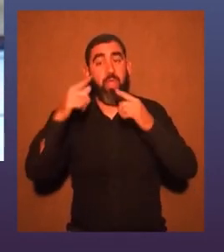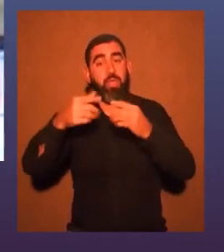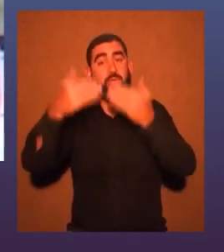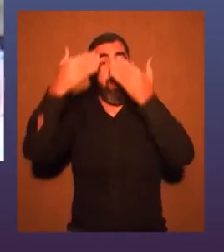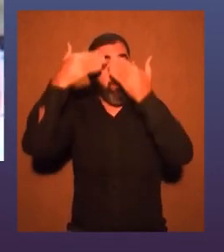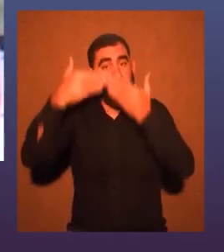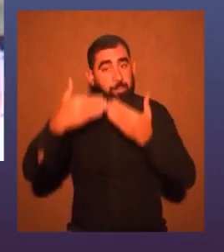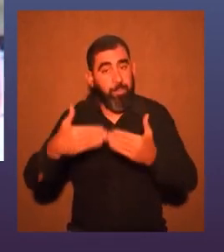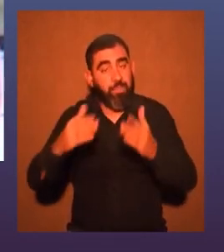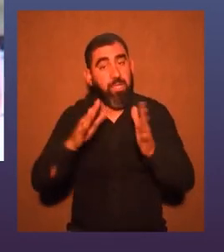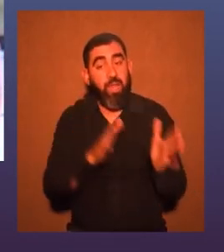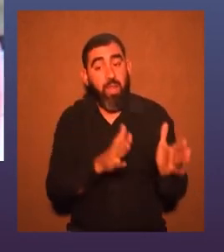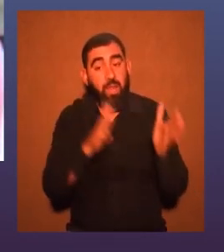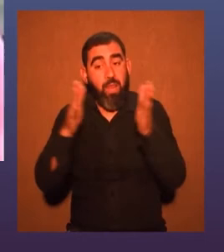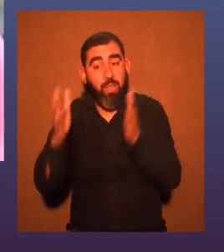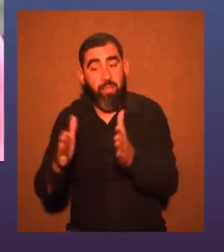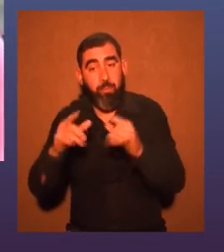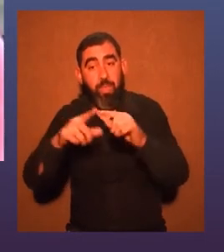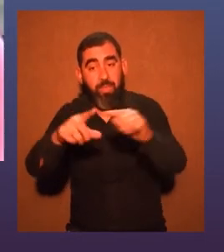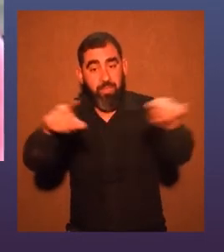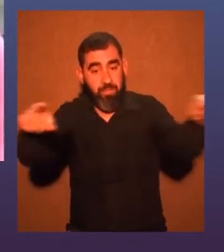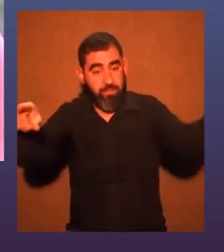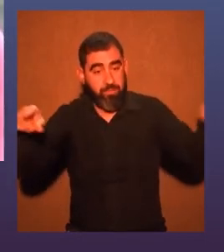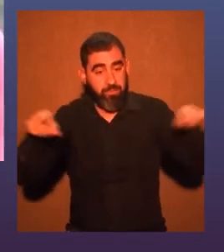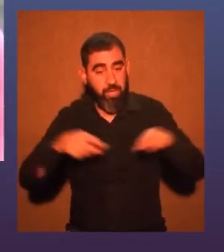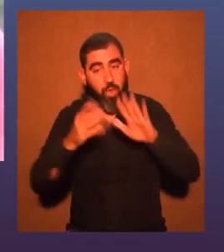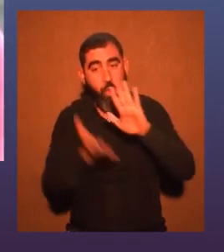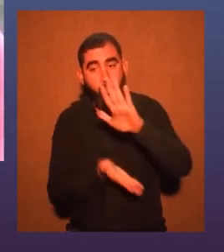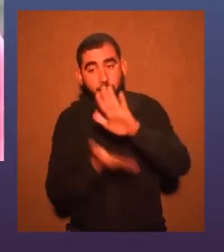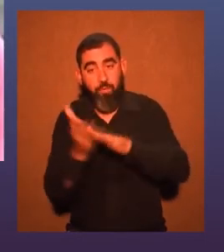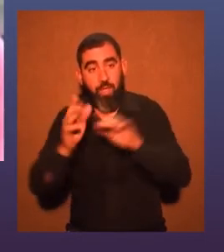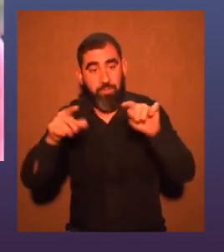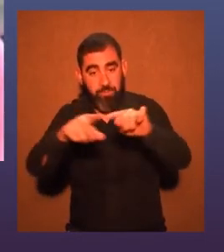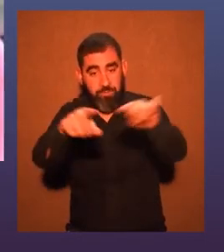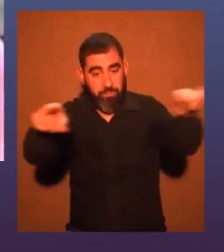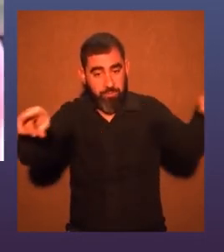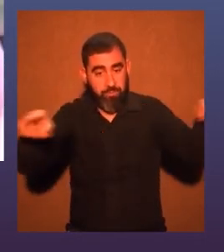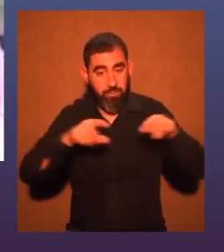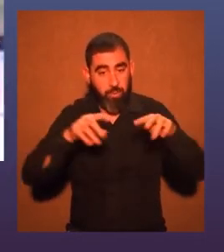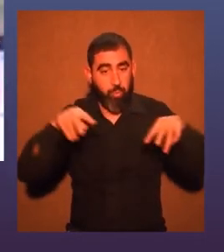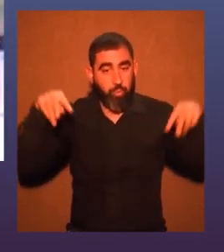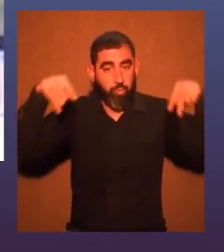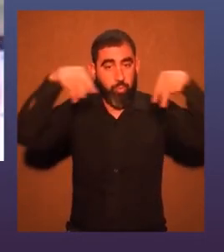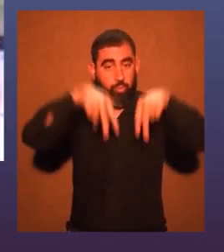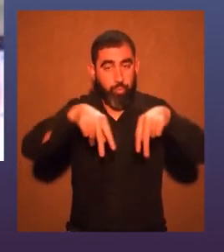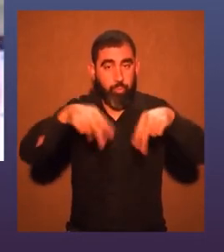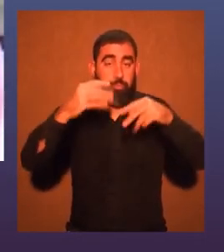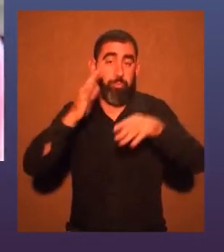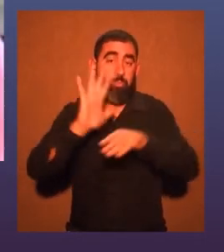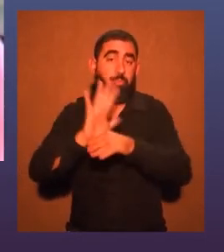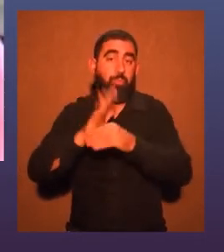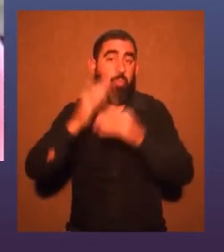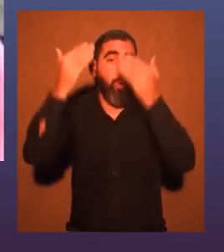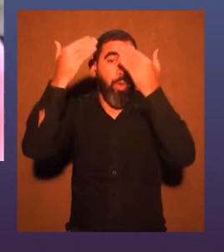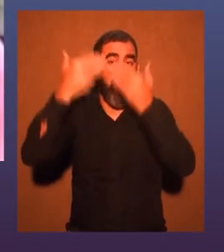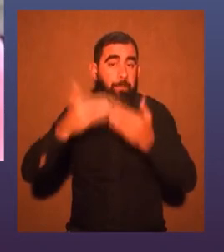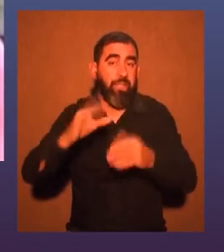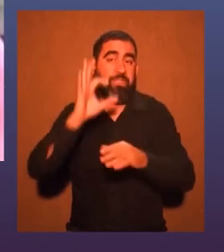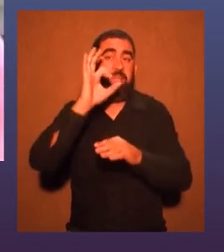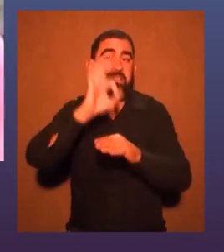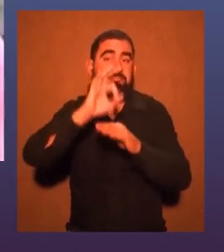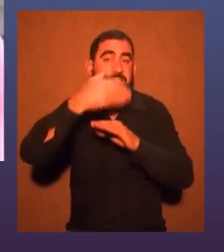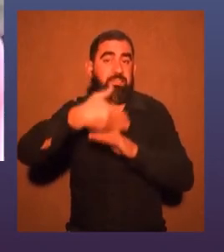empieza la fase del escenario, ¿no? Se va al escenario, y viene, es como empezar de cero ese